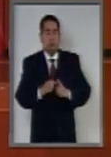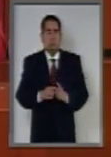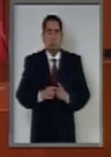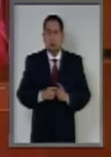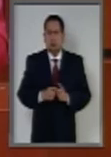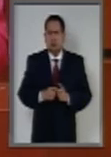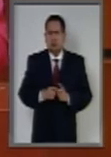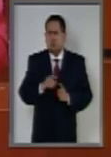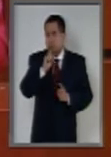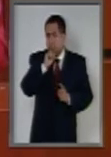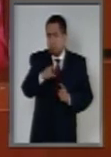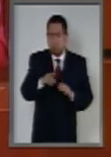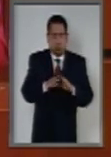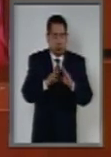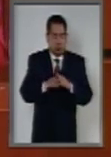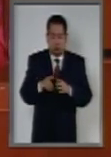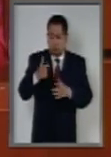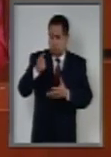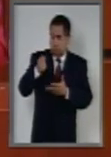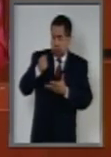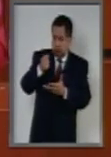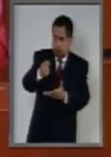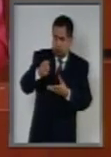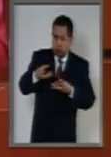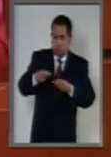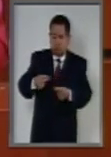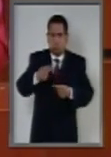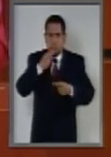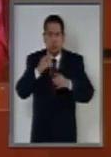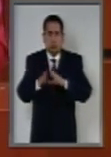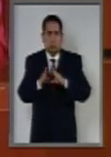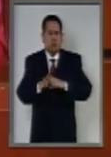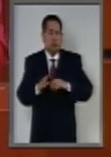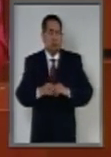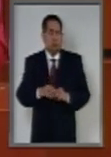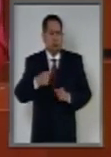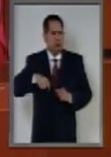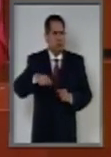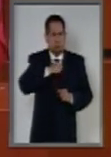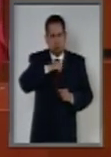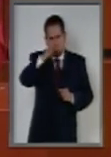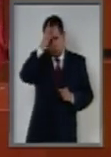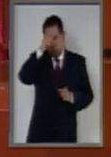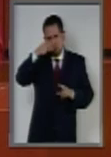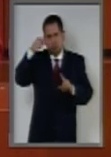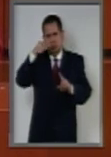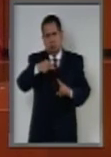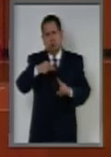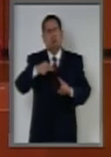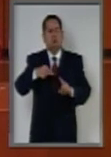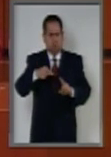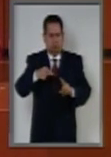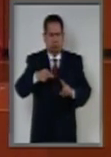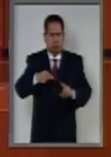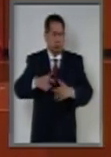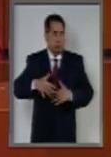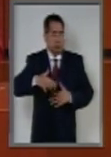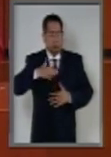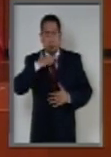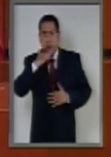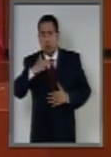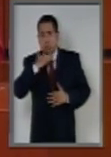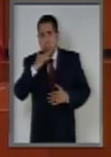manejo de los recursos públicos. Coincidimos en que la corrupción es un